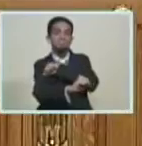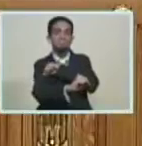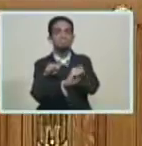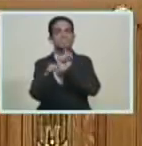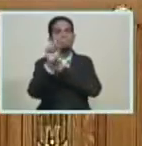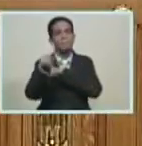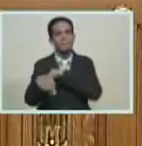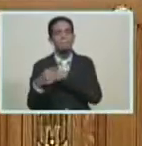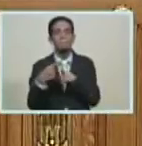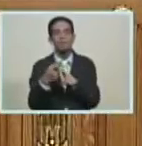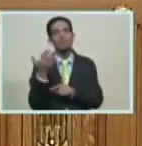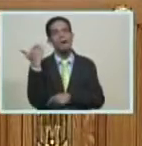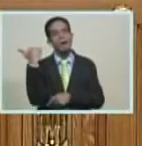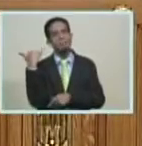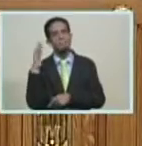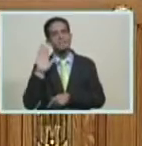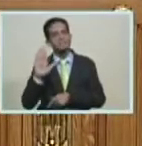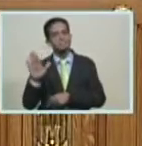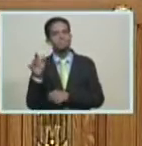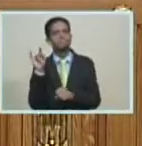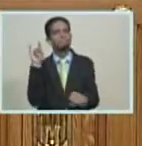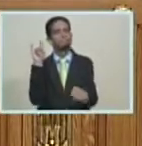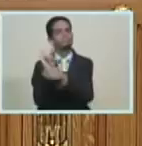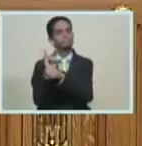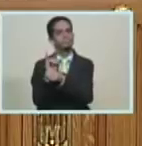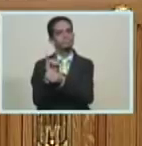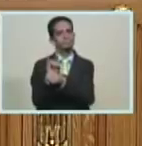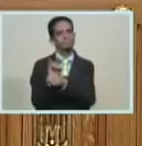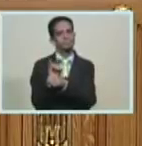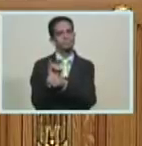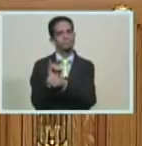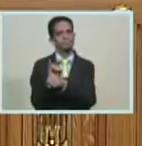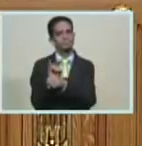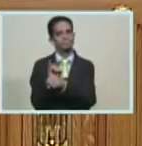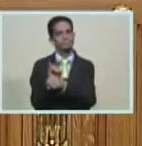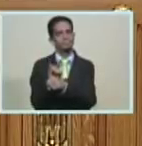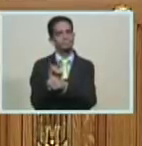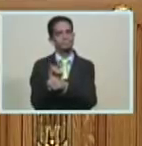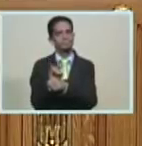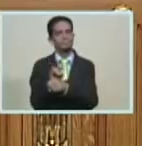bueno, así eran esos regímenes electorales fraudulentos.